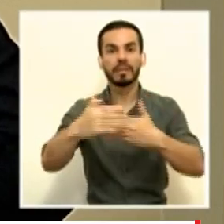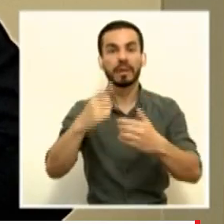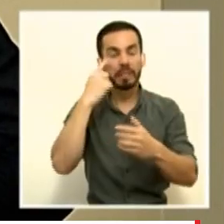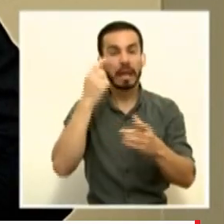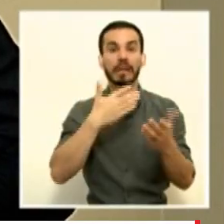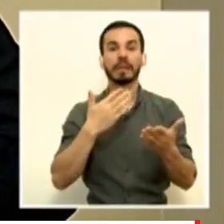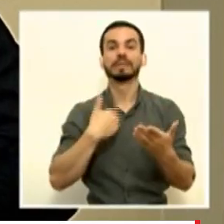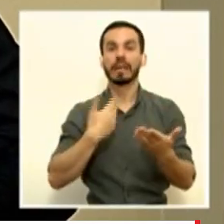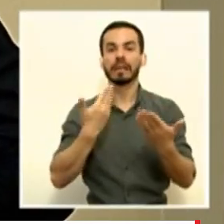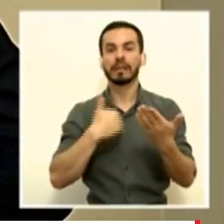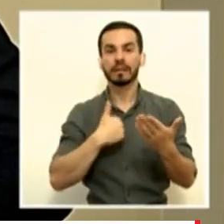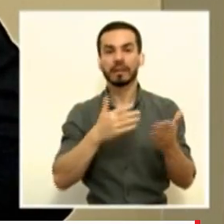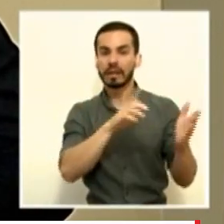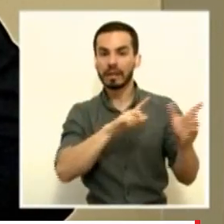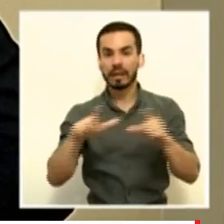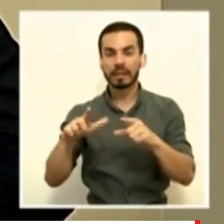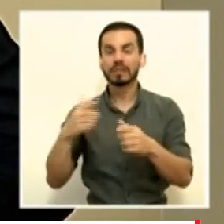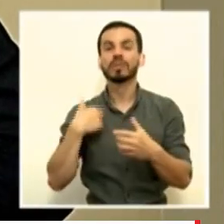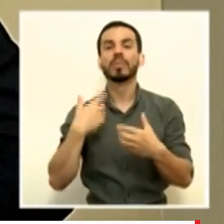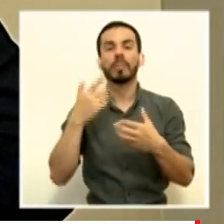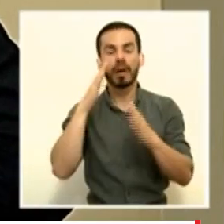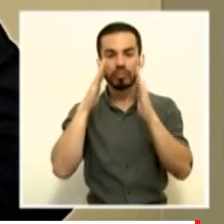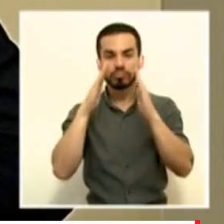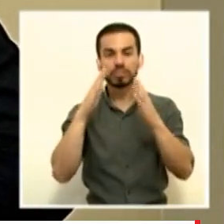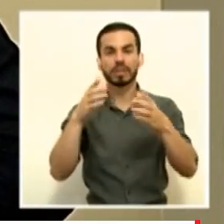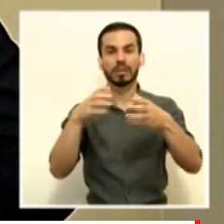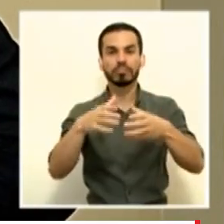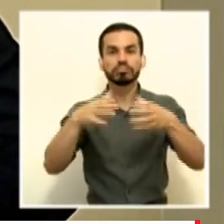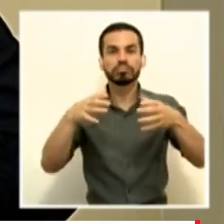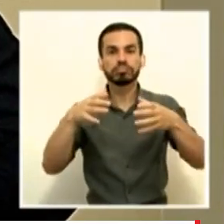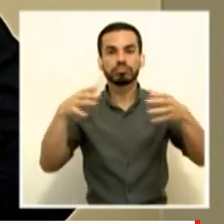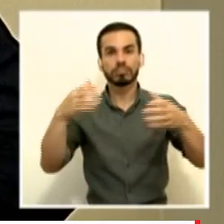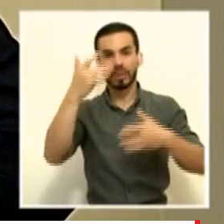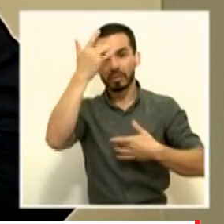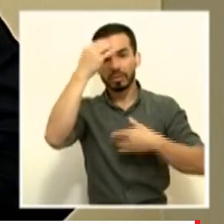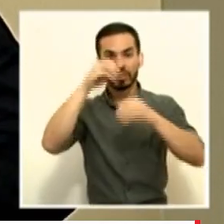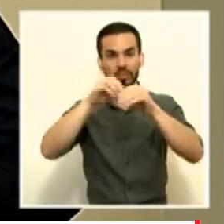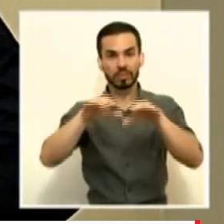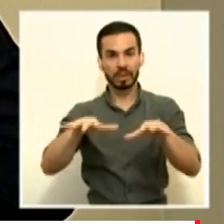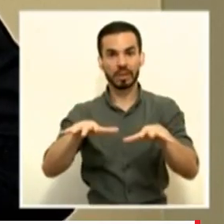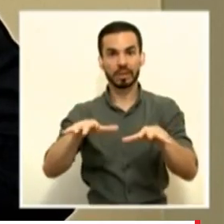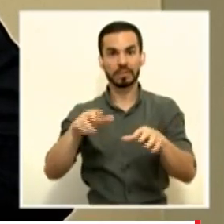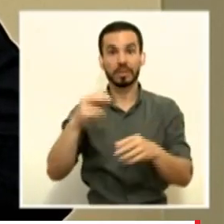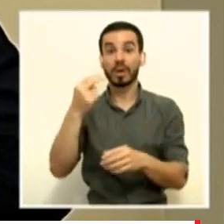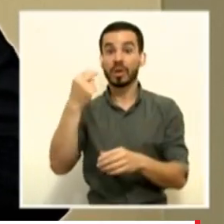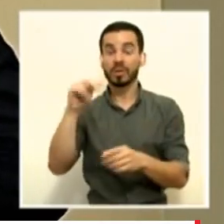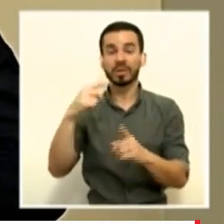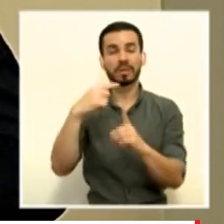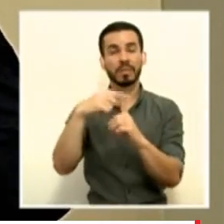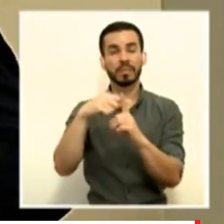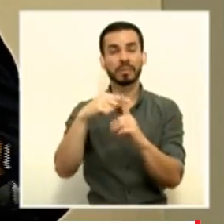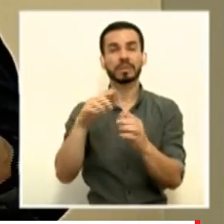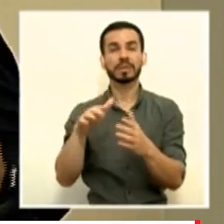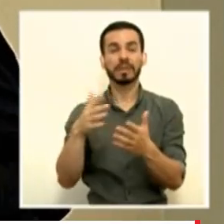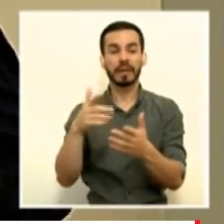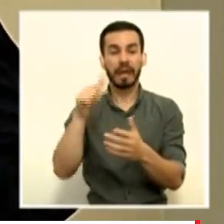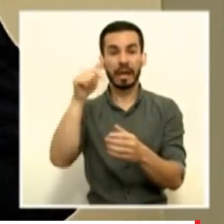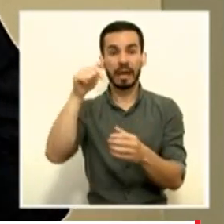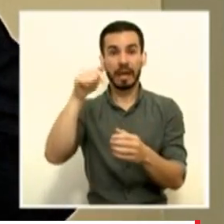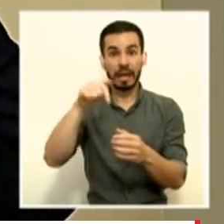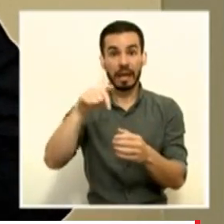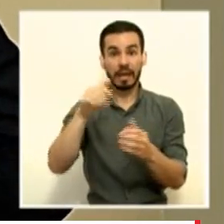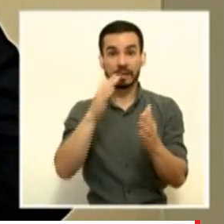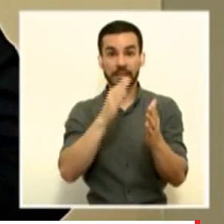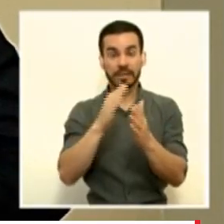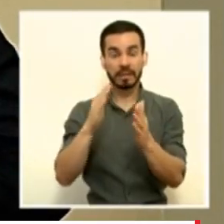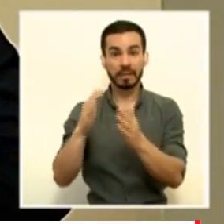caso de los incrementos que se van dando por los contagios. La noticia positiva es que a este